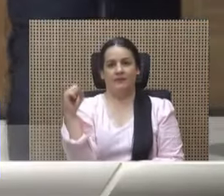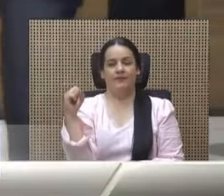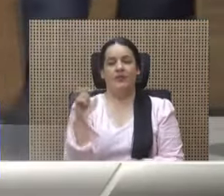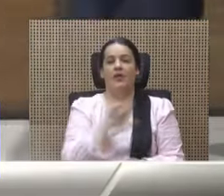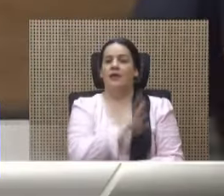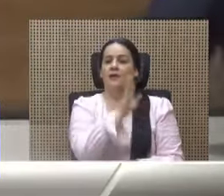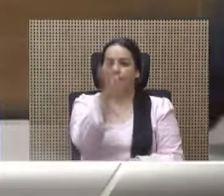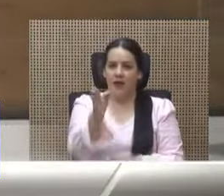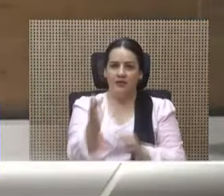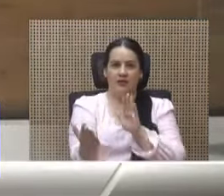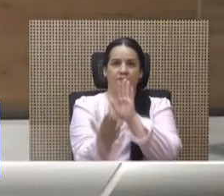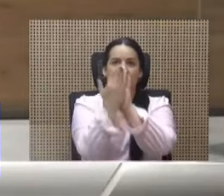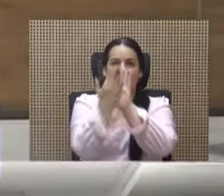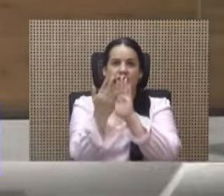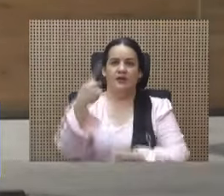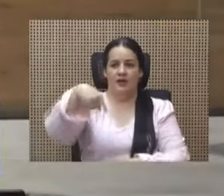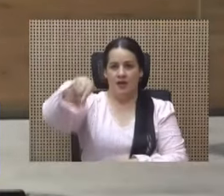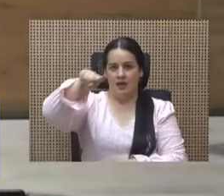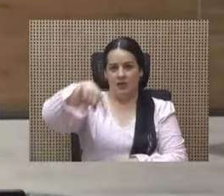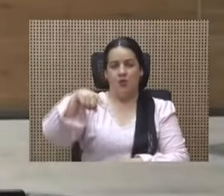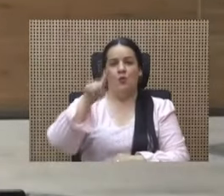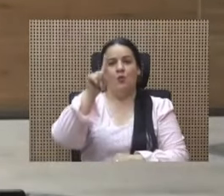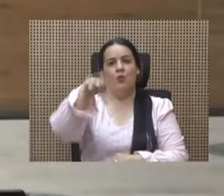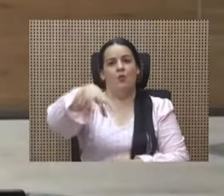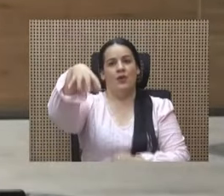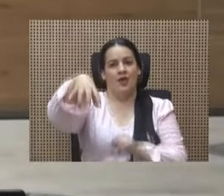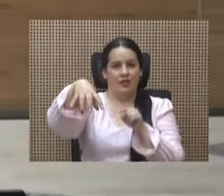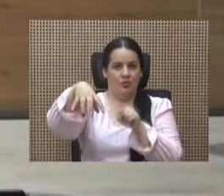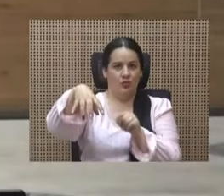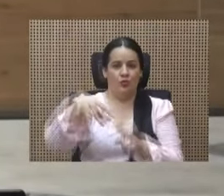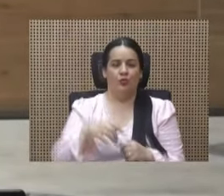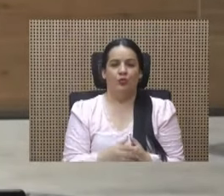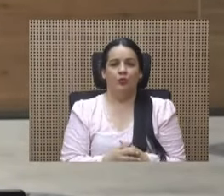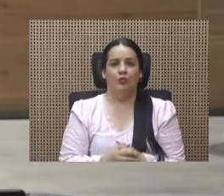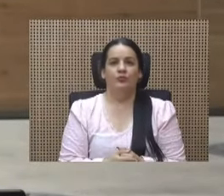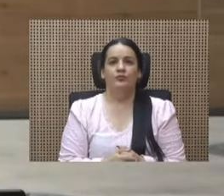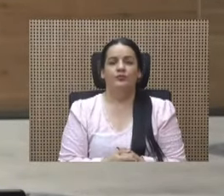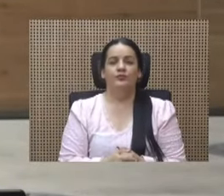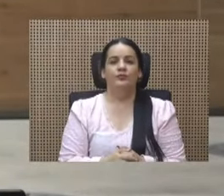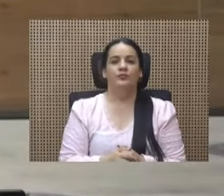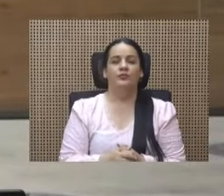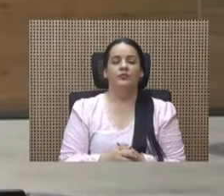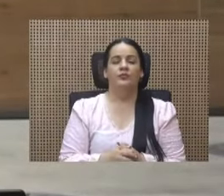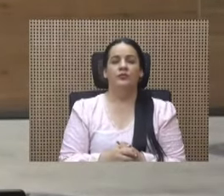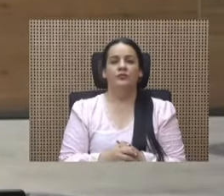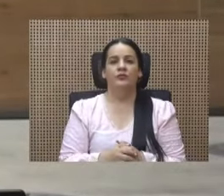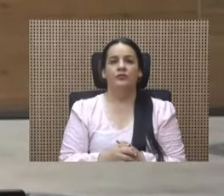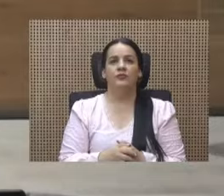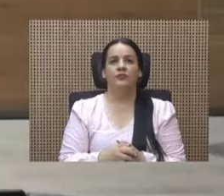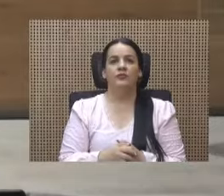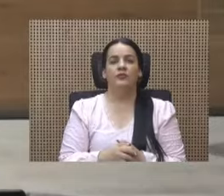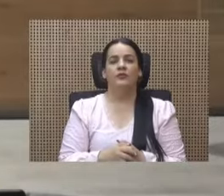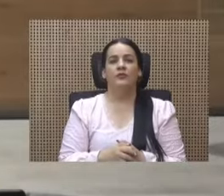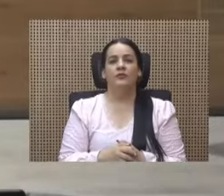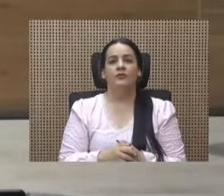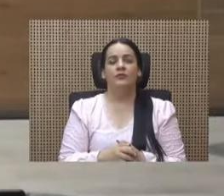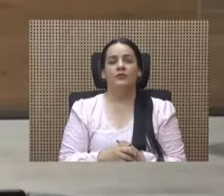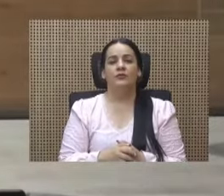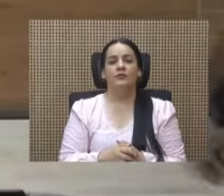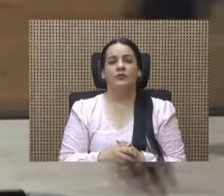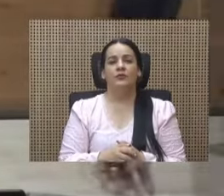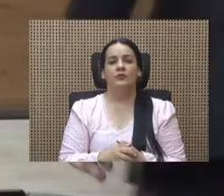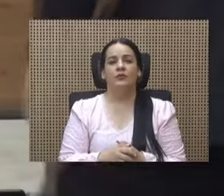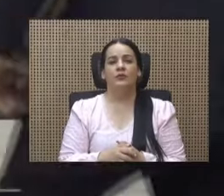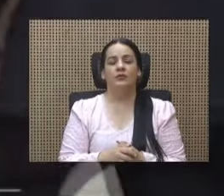a ir a dar la cara a un cantón que casi, uno de los cantones